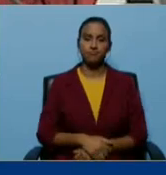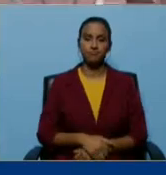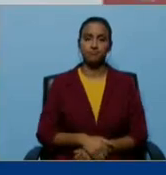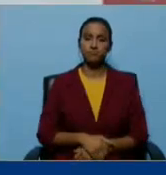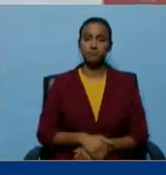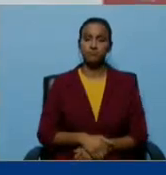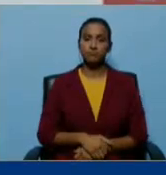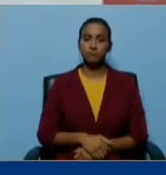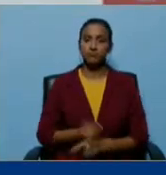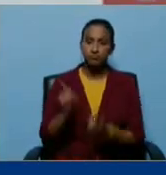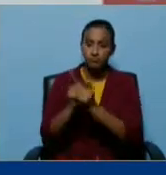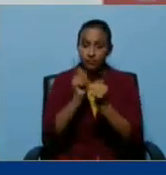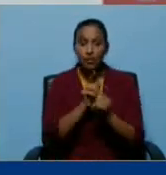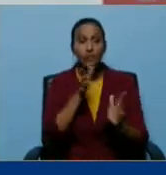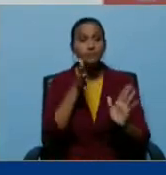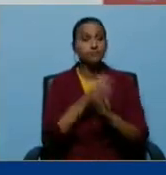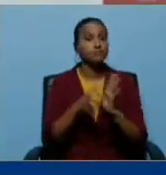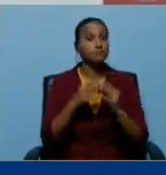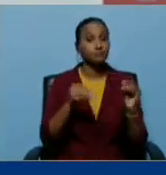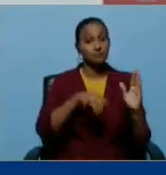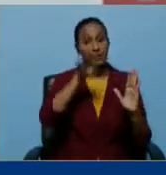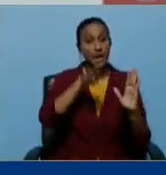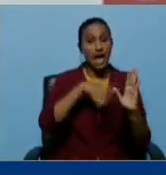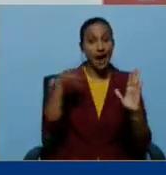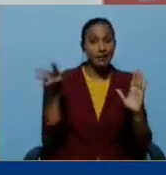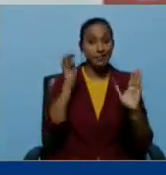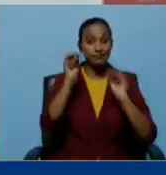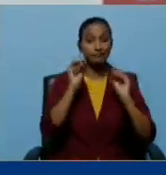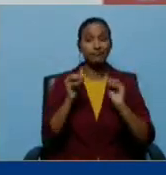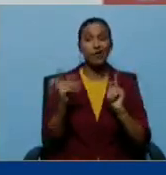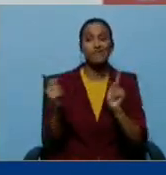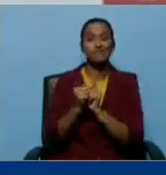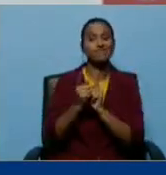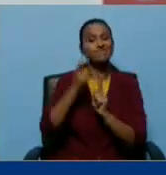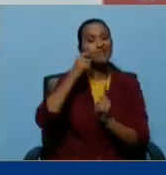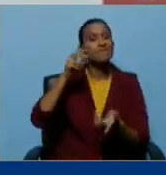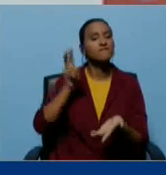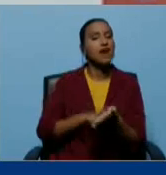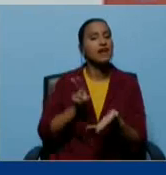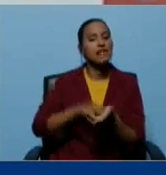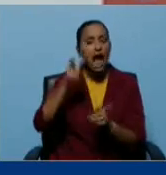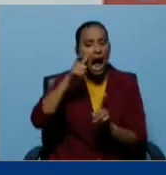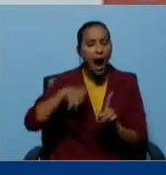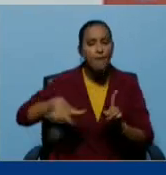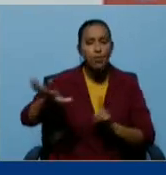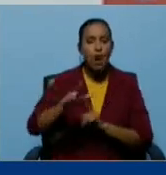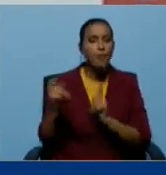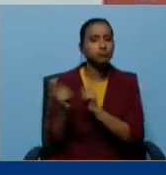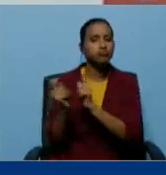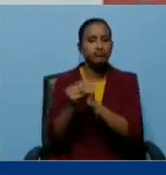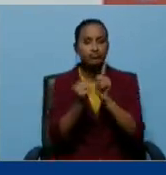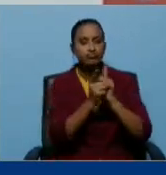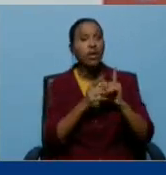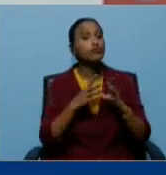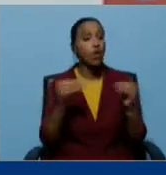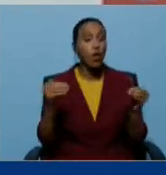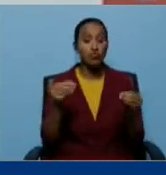tiempo en la agenda de uno al poder popular, al poder comunal, a la construcción del socialismo en lo